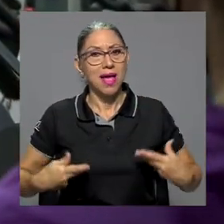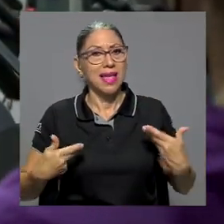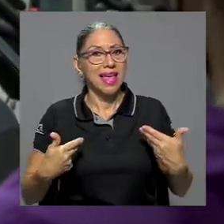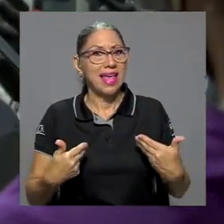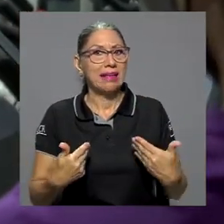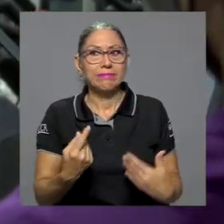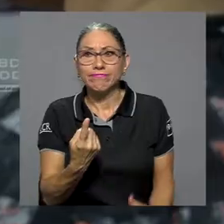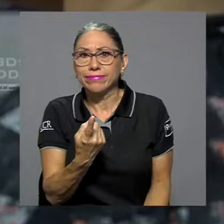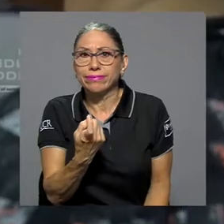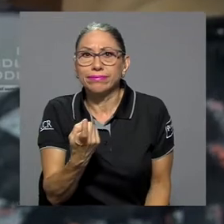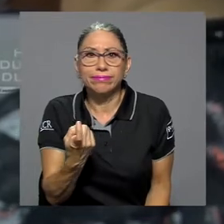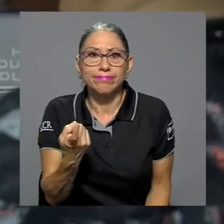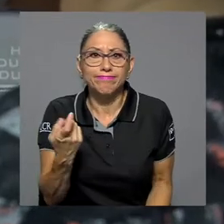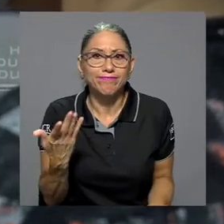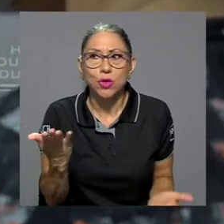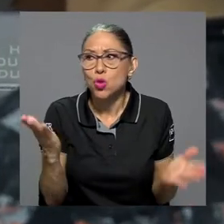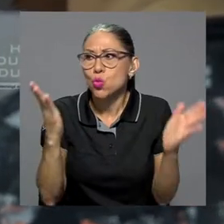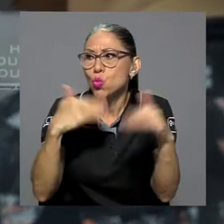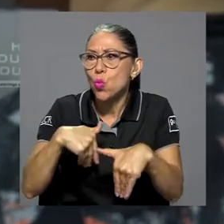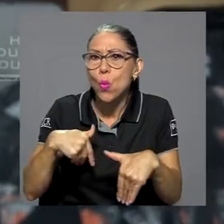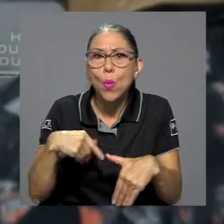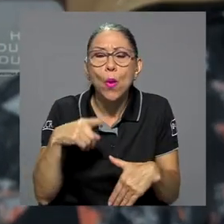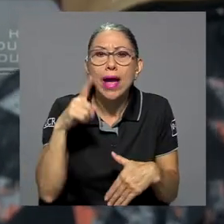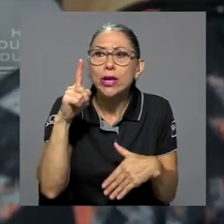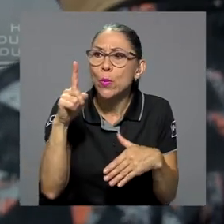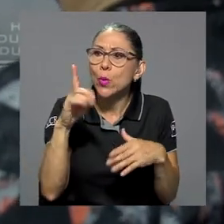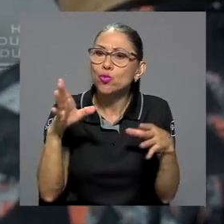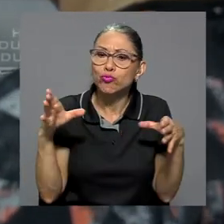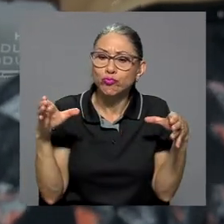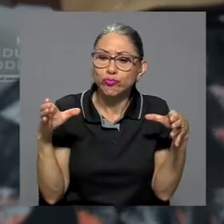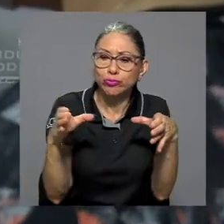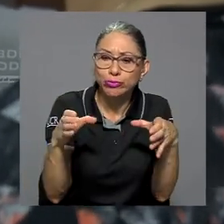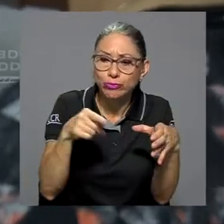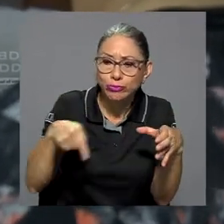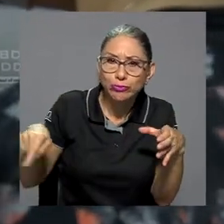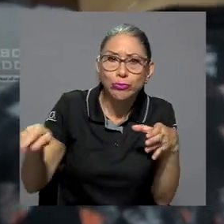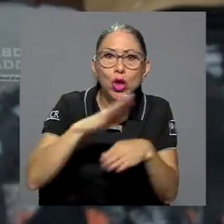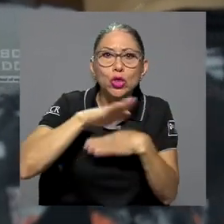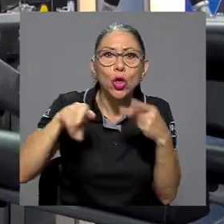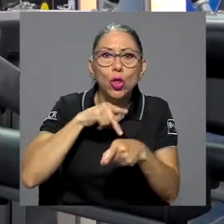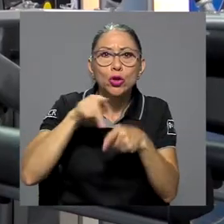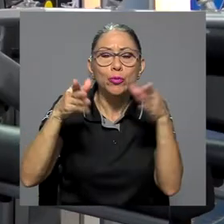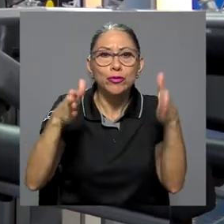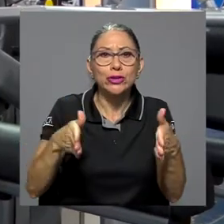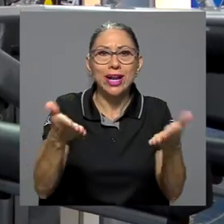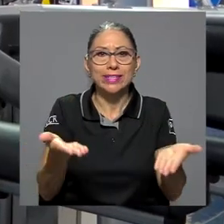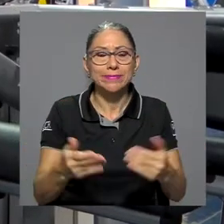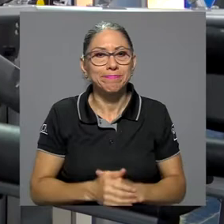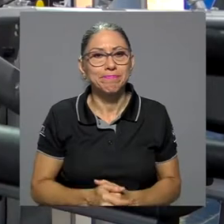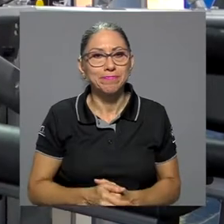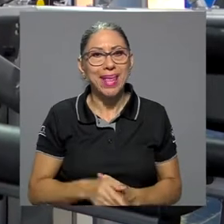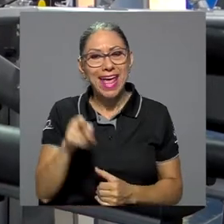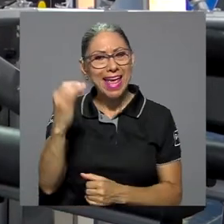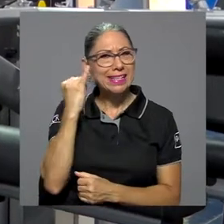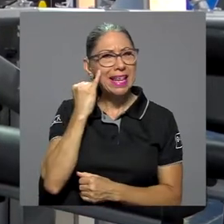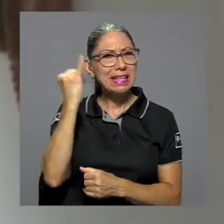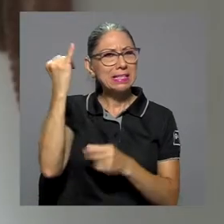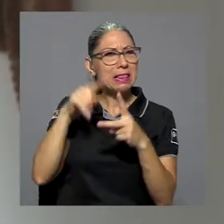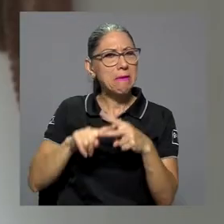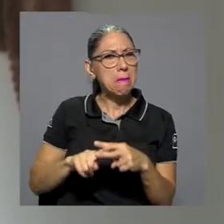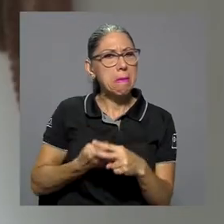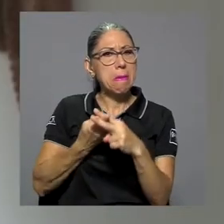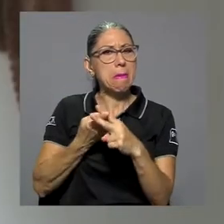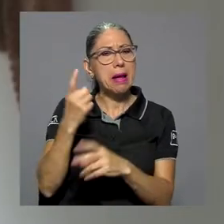la carencia de un órgano que acuerpe o que agrupe a todos los profesionales. La iniciativa nace por ahí del